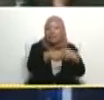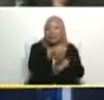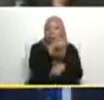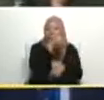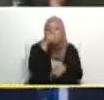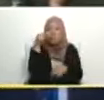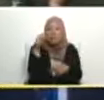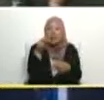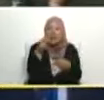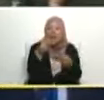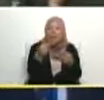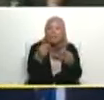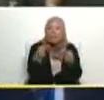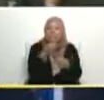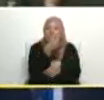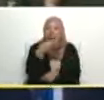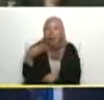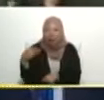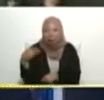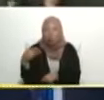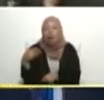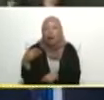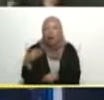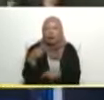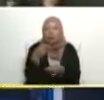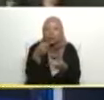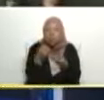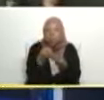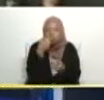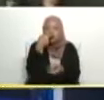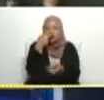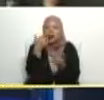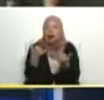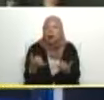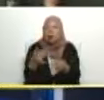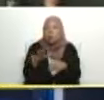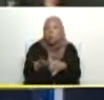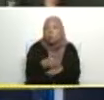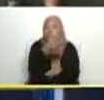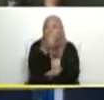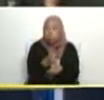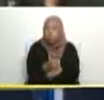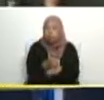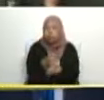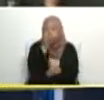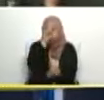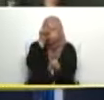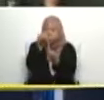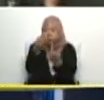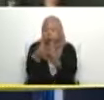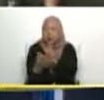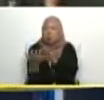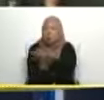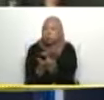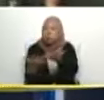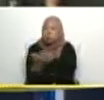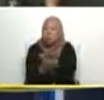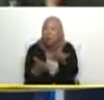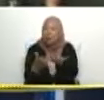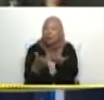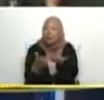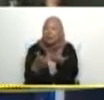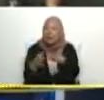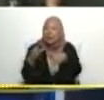los Estados Unidos y además el otro propósito fundamental que es de cara al conflicto en el Indo-Pacífico que